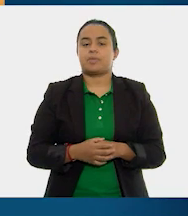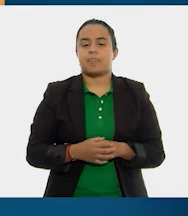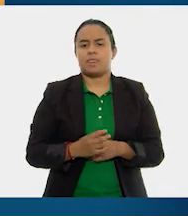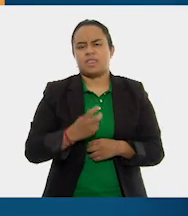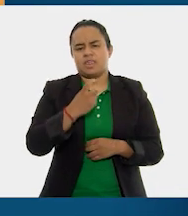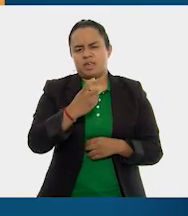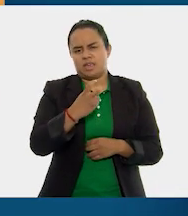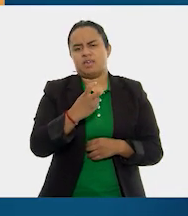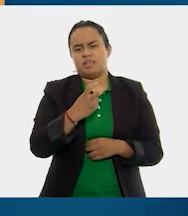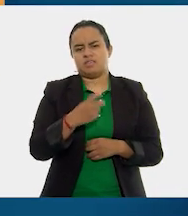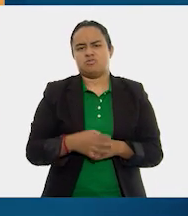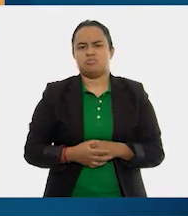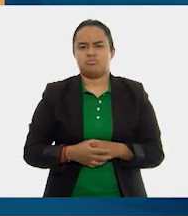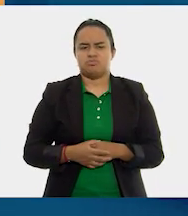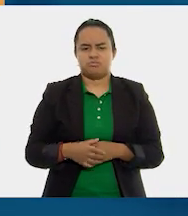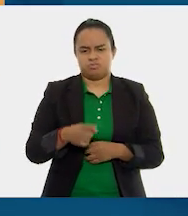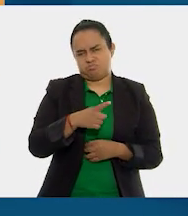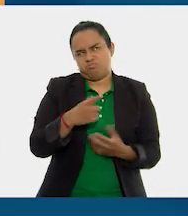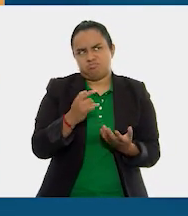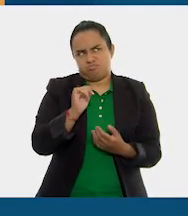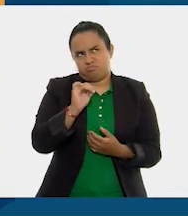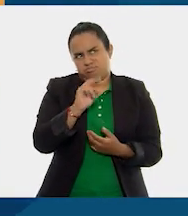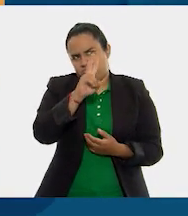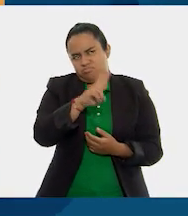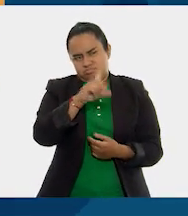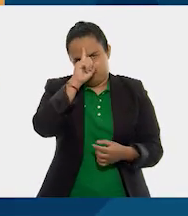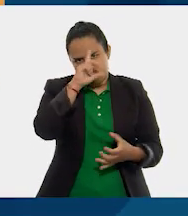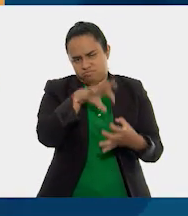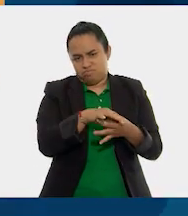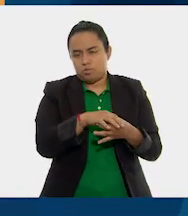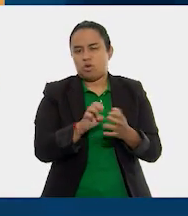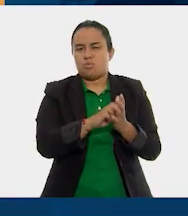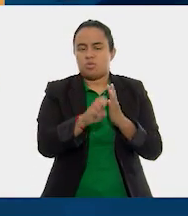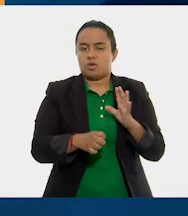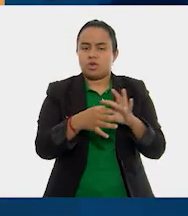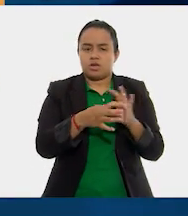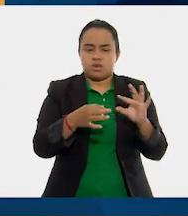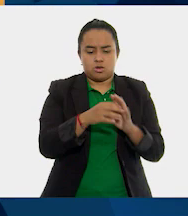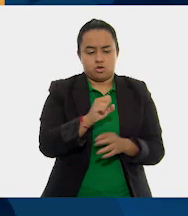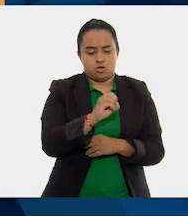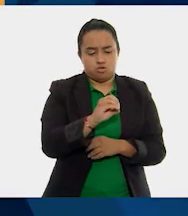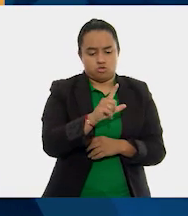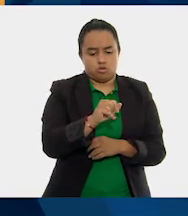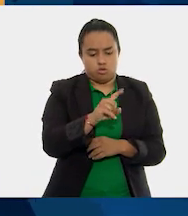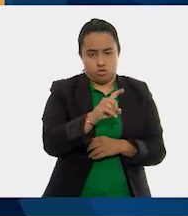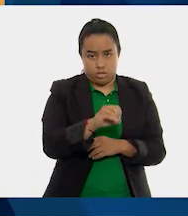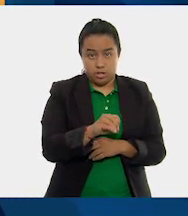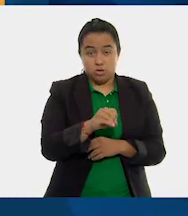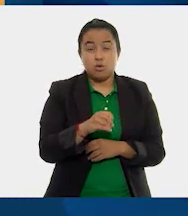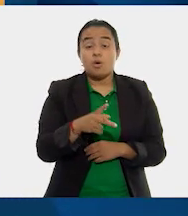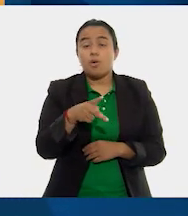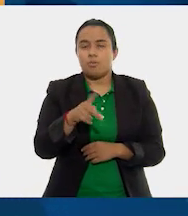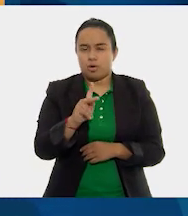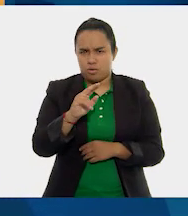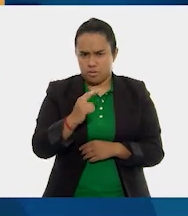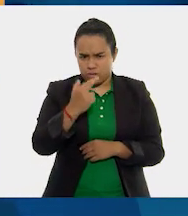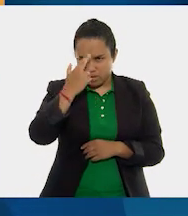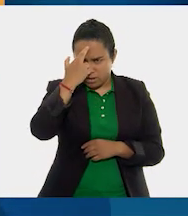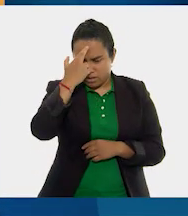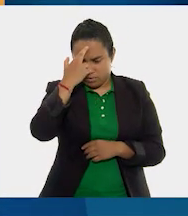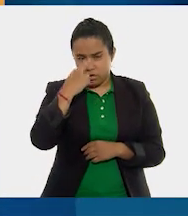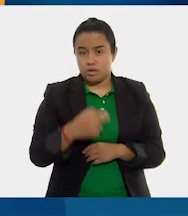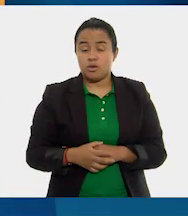resultar bastante lógico cuando platicamos, por ejemplo, de sólidos. Pero recordemos que esto también es